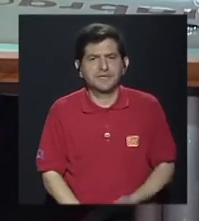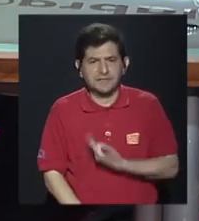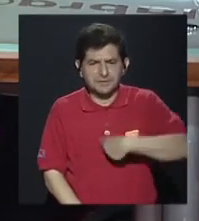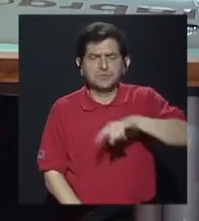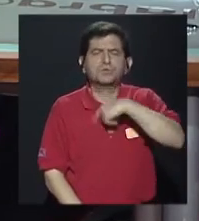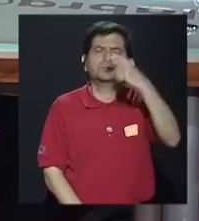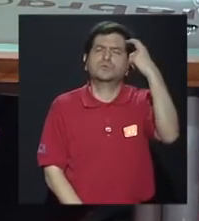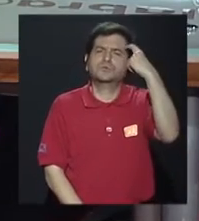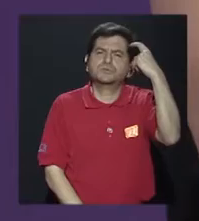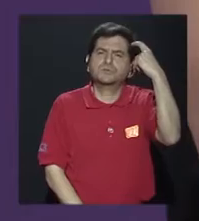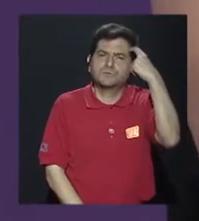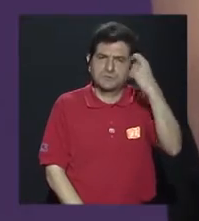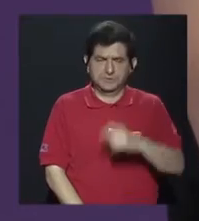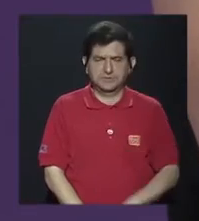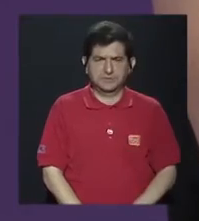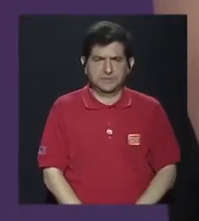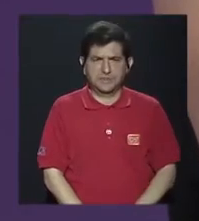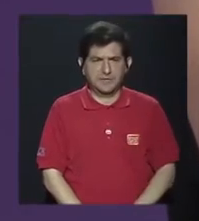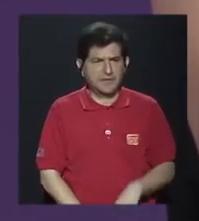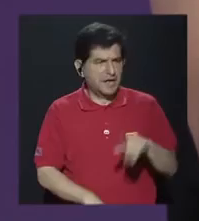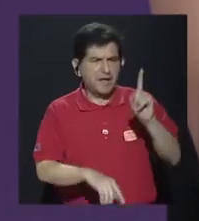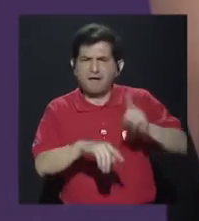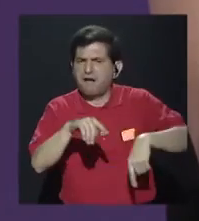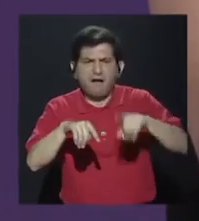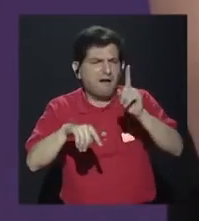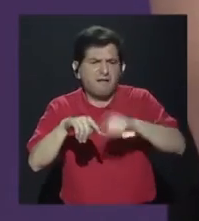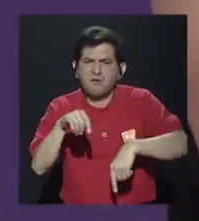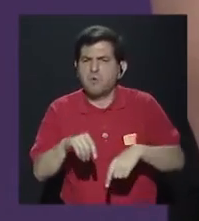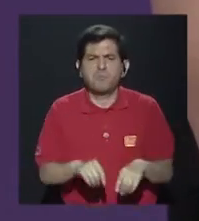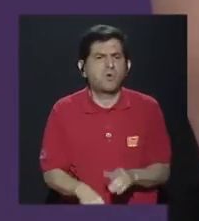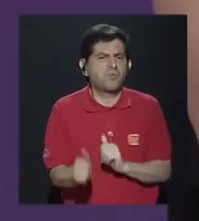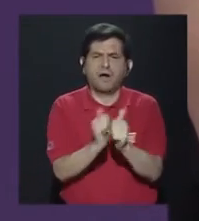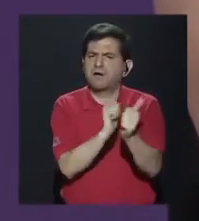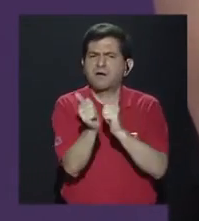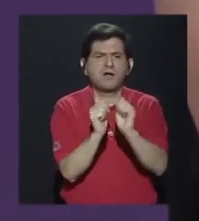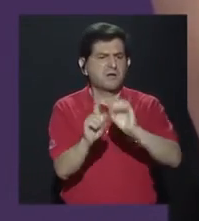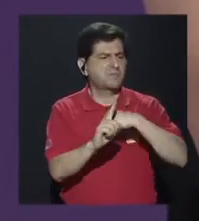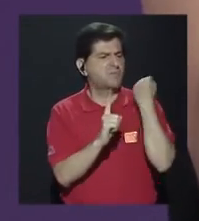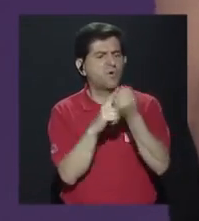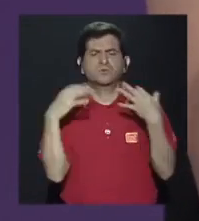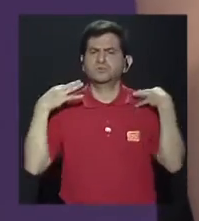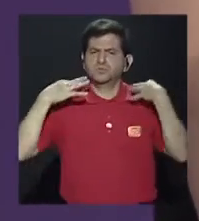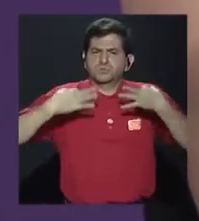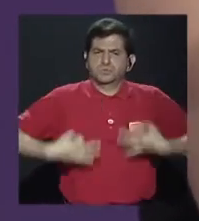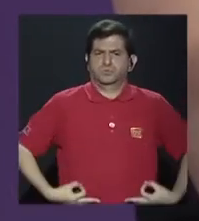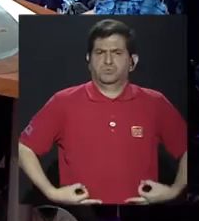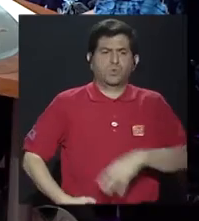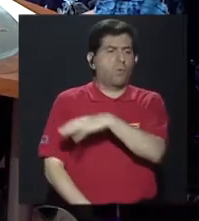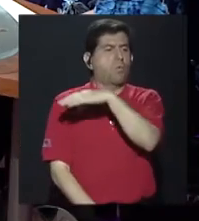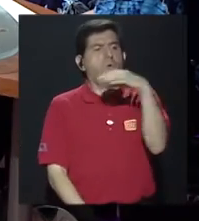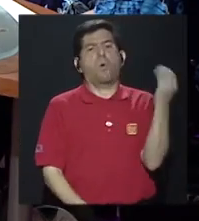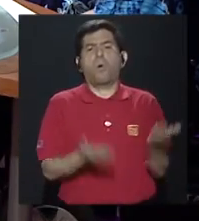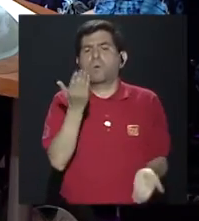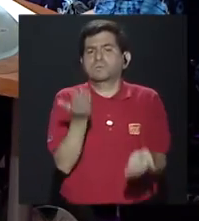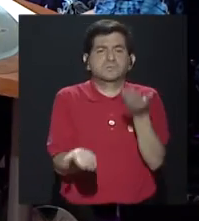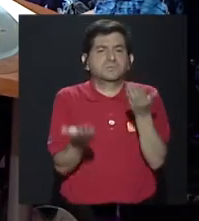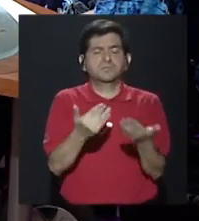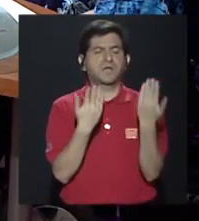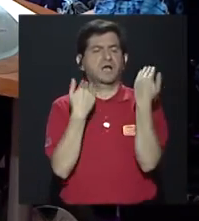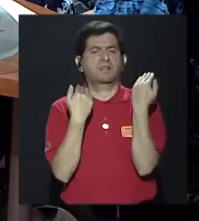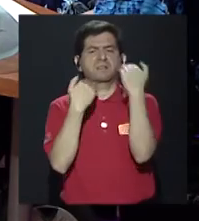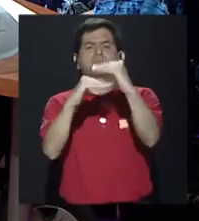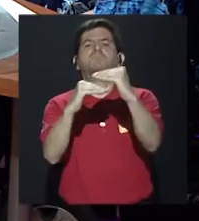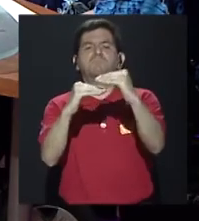podemos pensar que no podemos hacer deporte por nuestra condición física o por nuestra